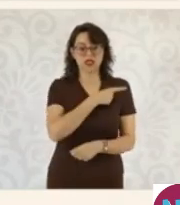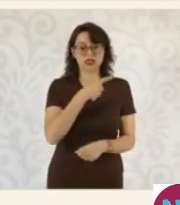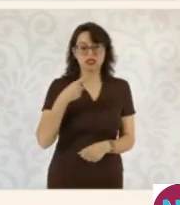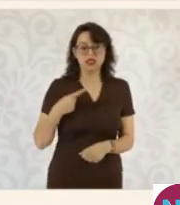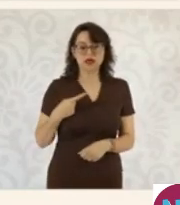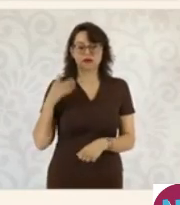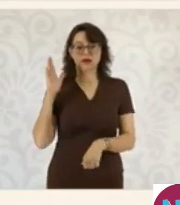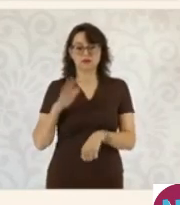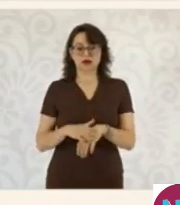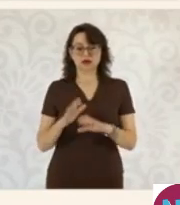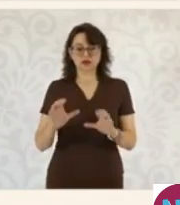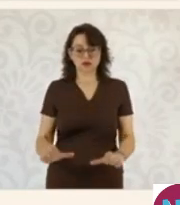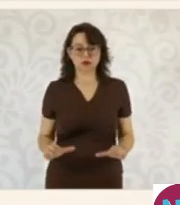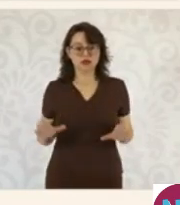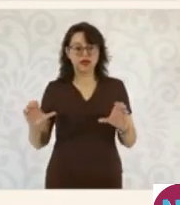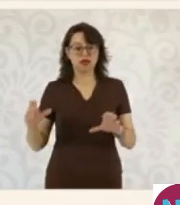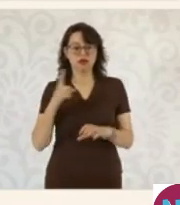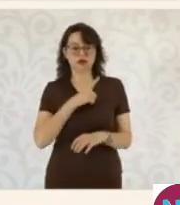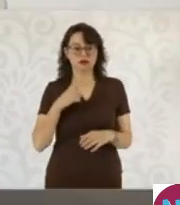medidas de tipo preventivo.